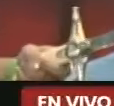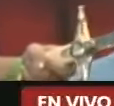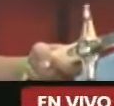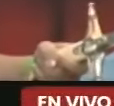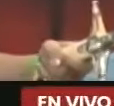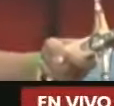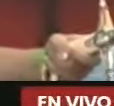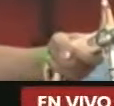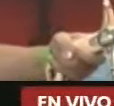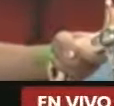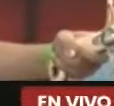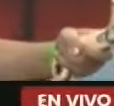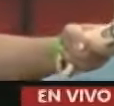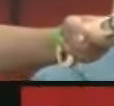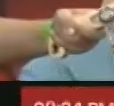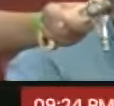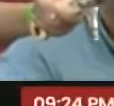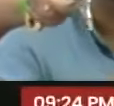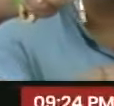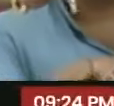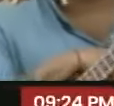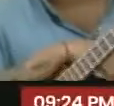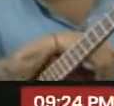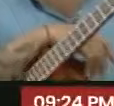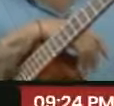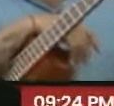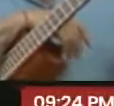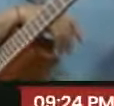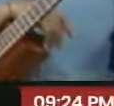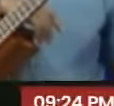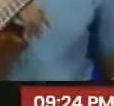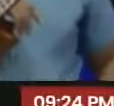que nada.